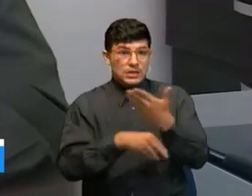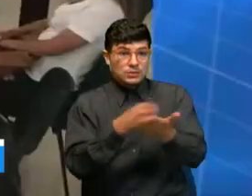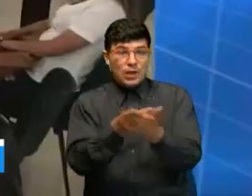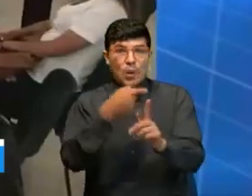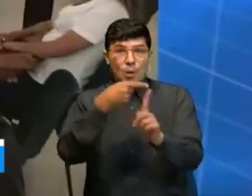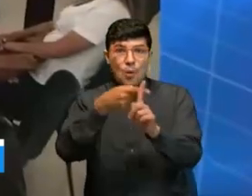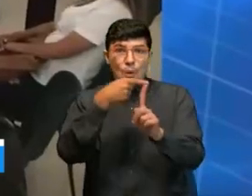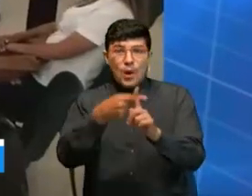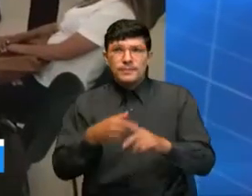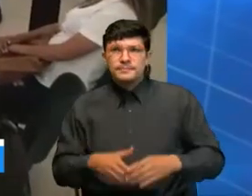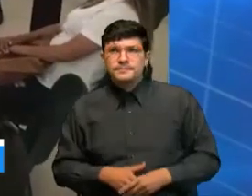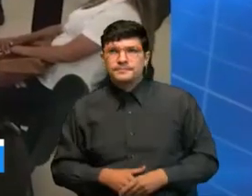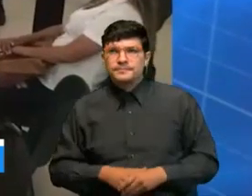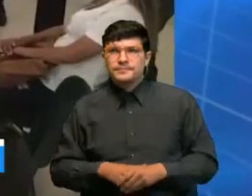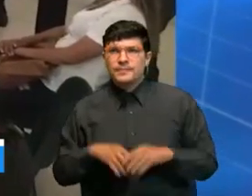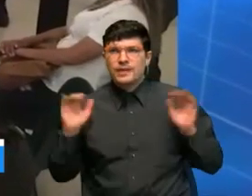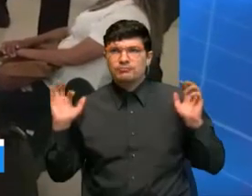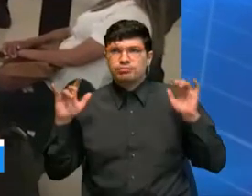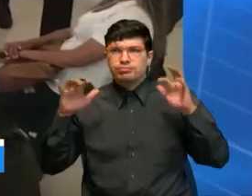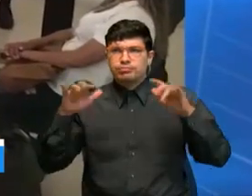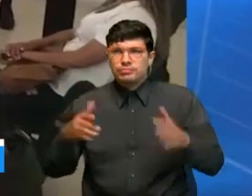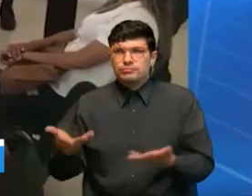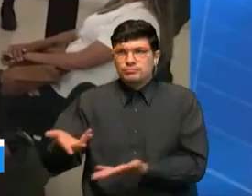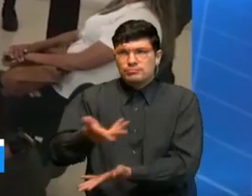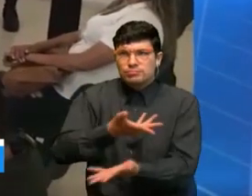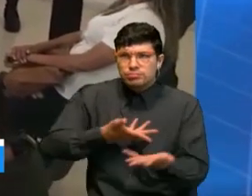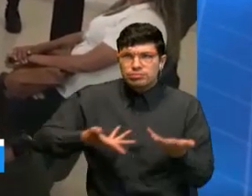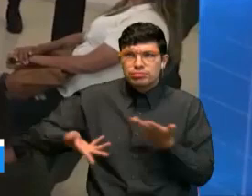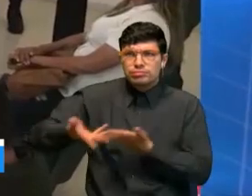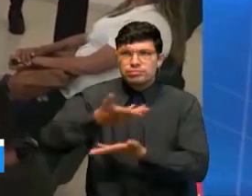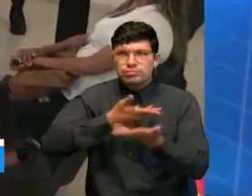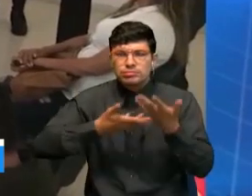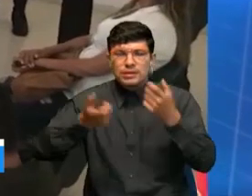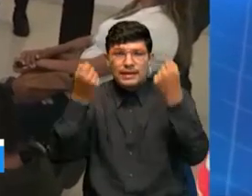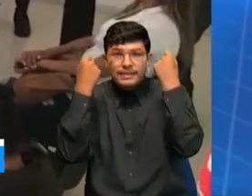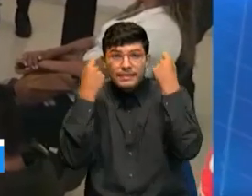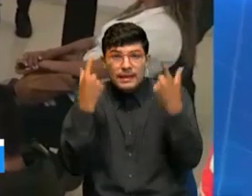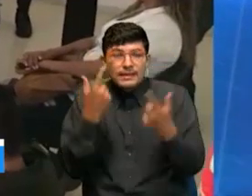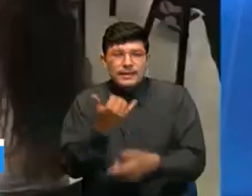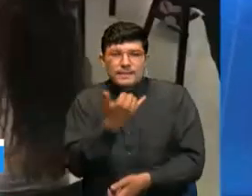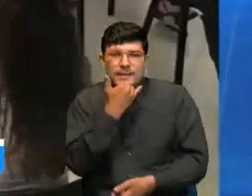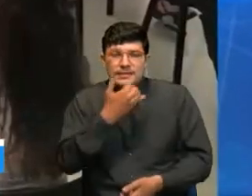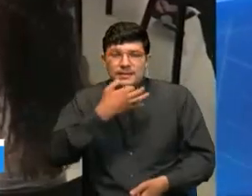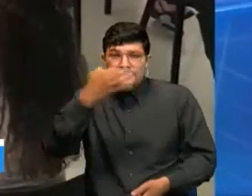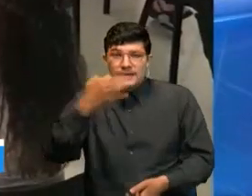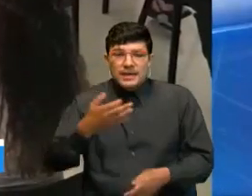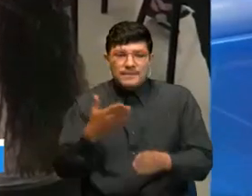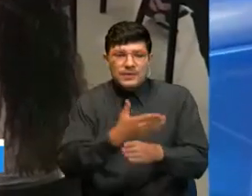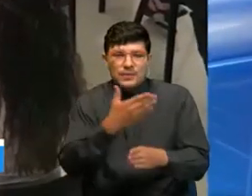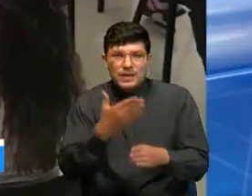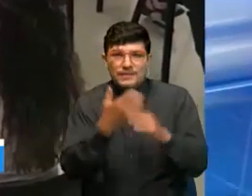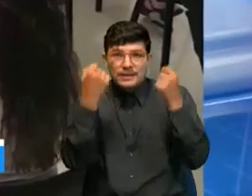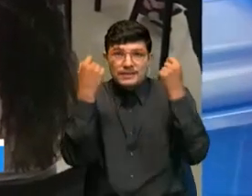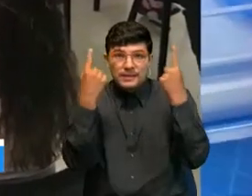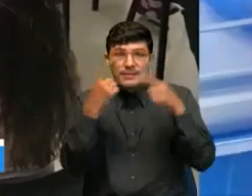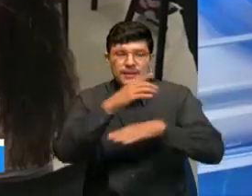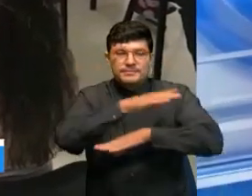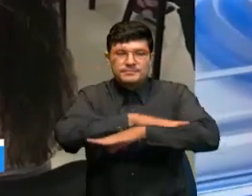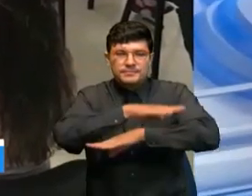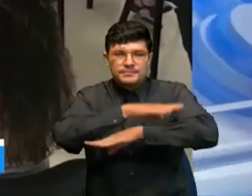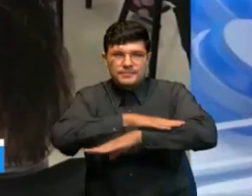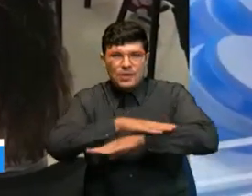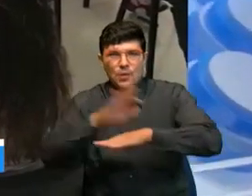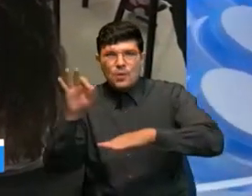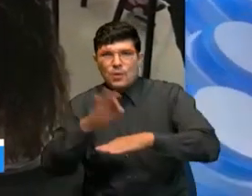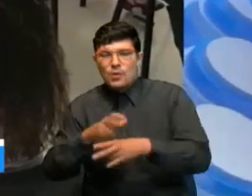positivo en donde nos pudimos contextualizar de las verdaderas problemáticas en términos de convivencia y seguridad ciudadana de